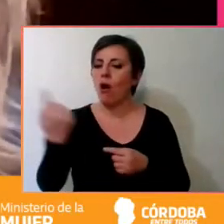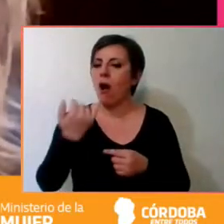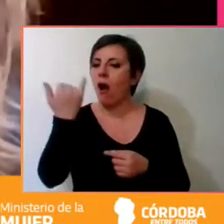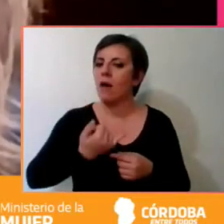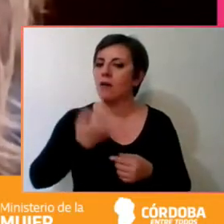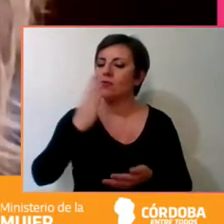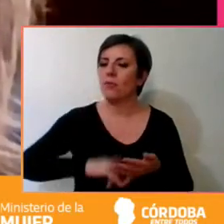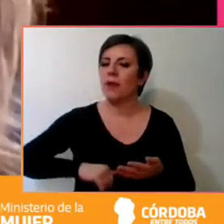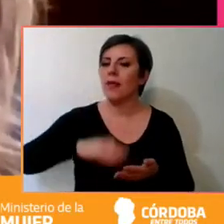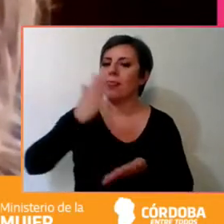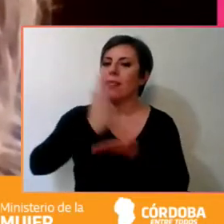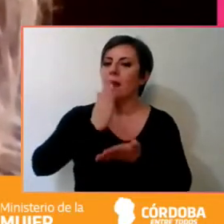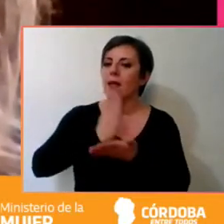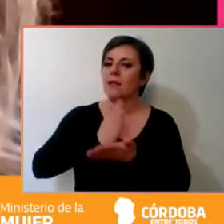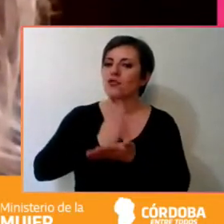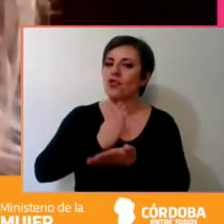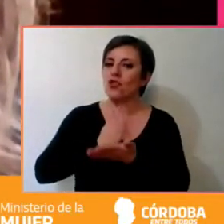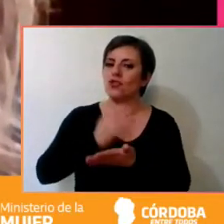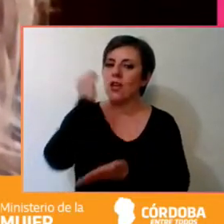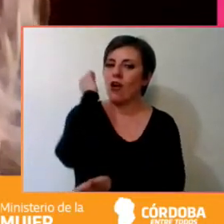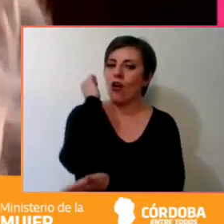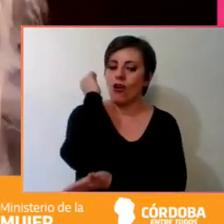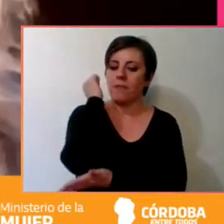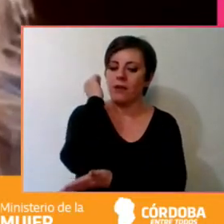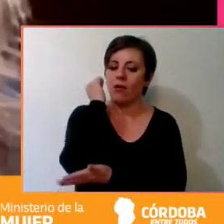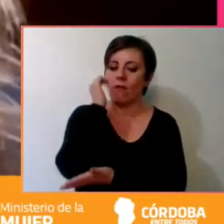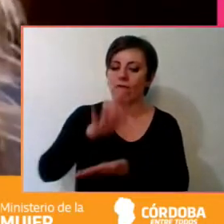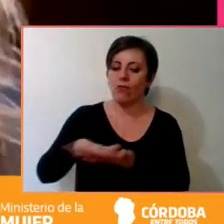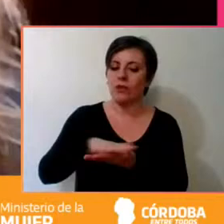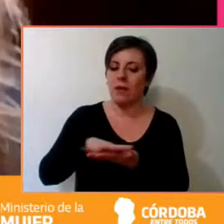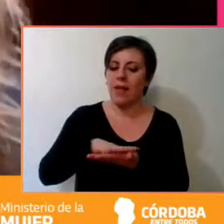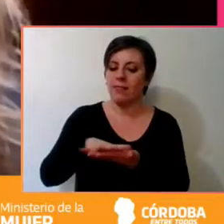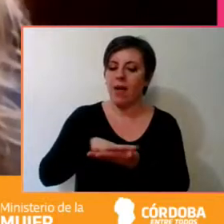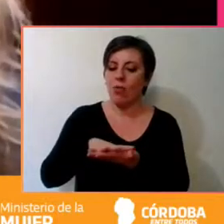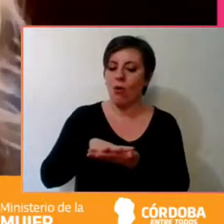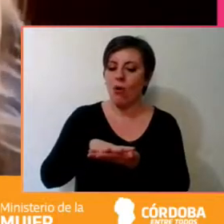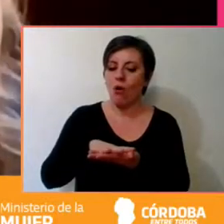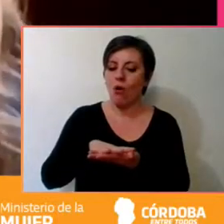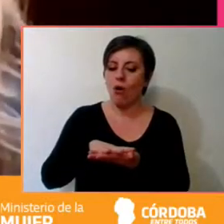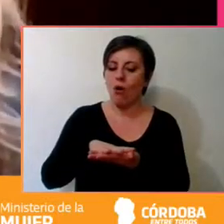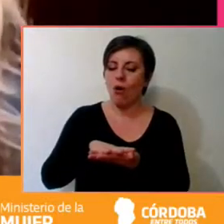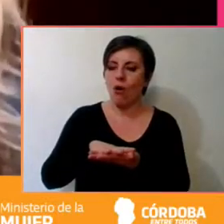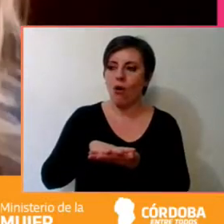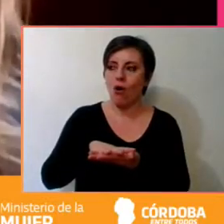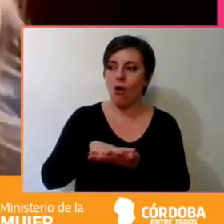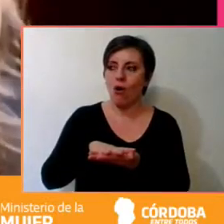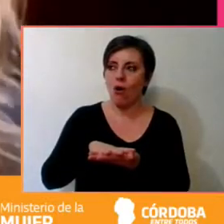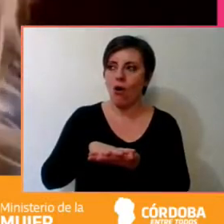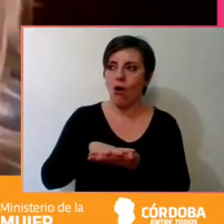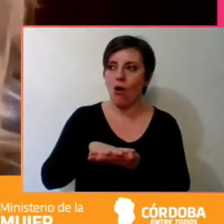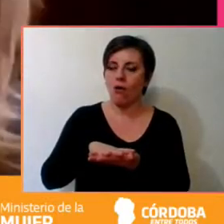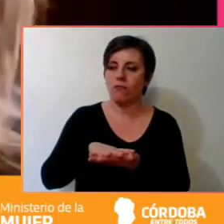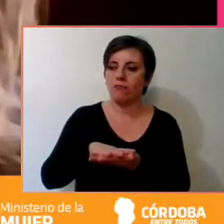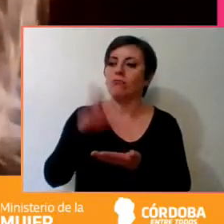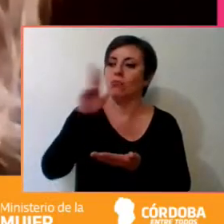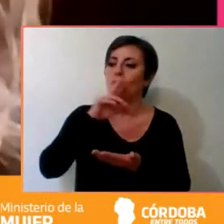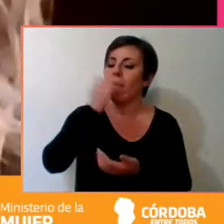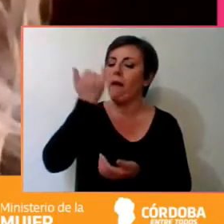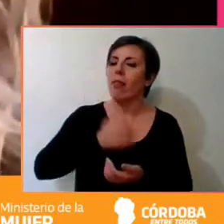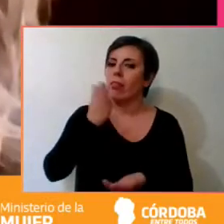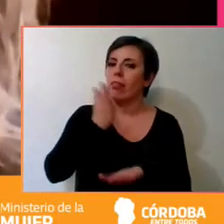derechos económicos está fundamentado en una lógica de que las mujeres tenemos derecho a